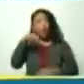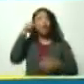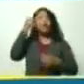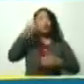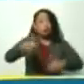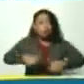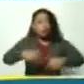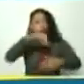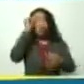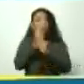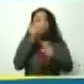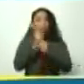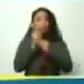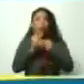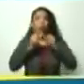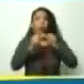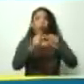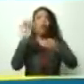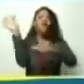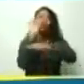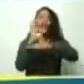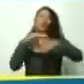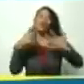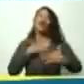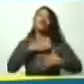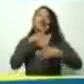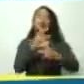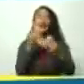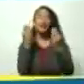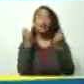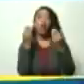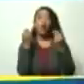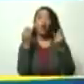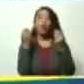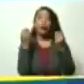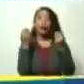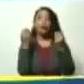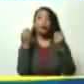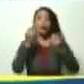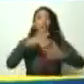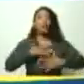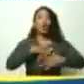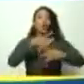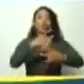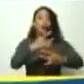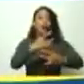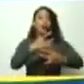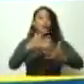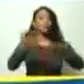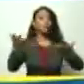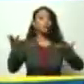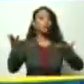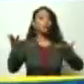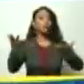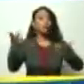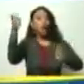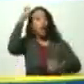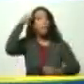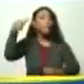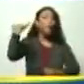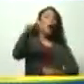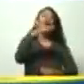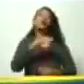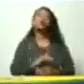diaria, permanente, en función de los intereses de la economía y de los intereses del pueblo